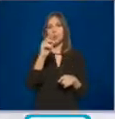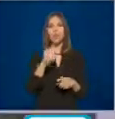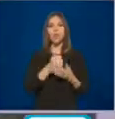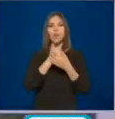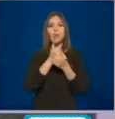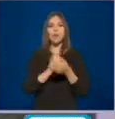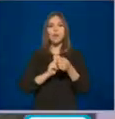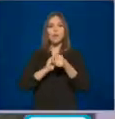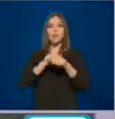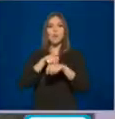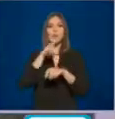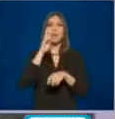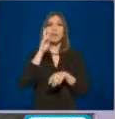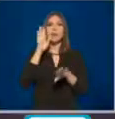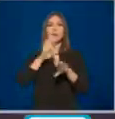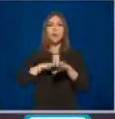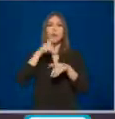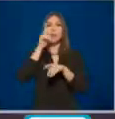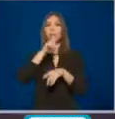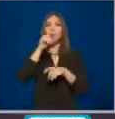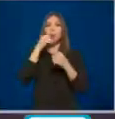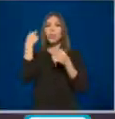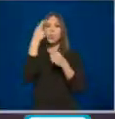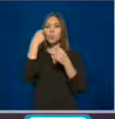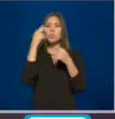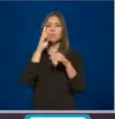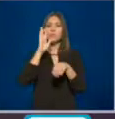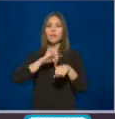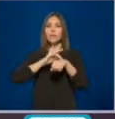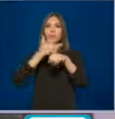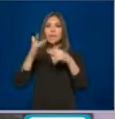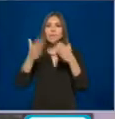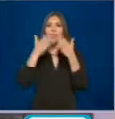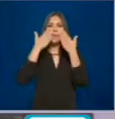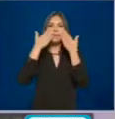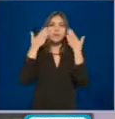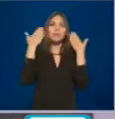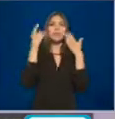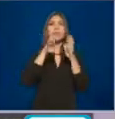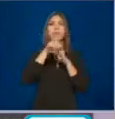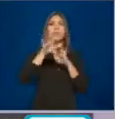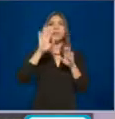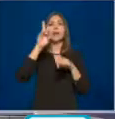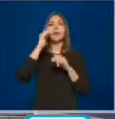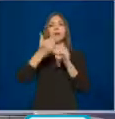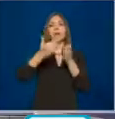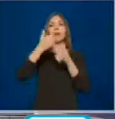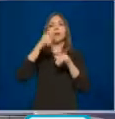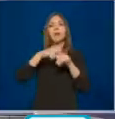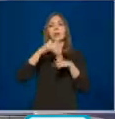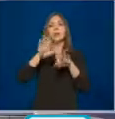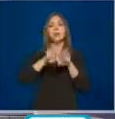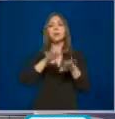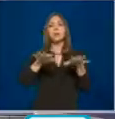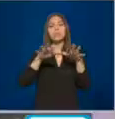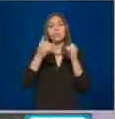piel incluso se vea mucho más luminosa. Si estás bronceadita, el color del bronceado te resalta mucho, al igual que los